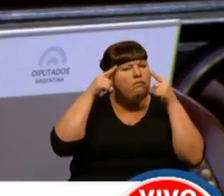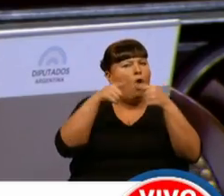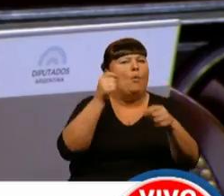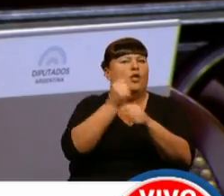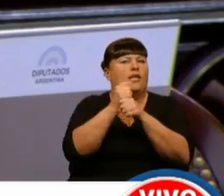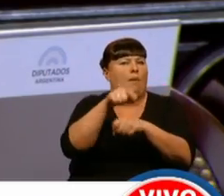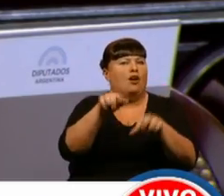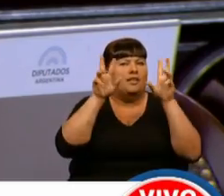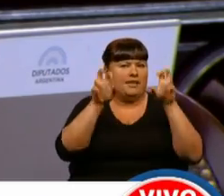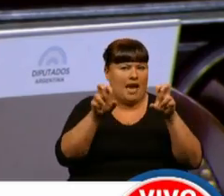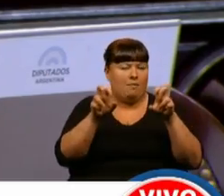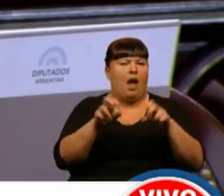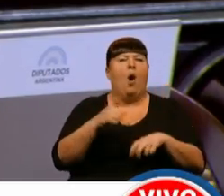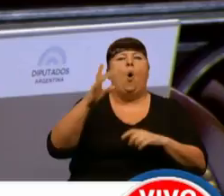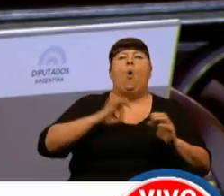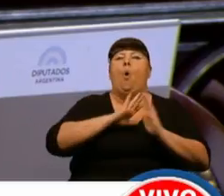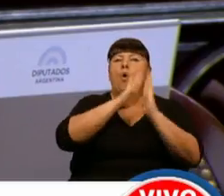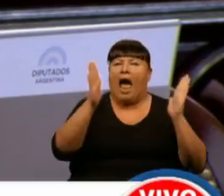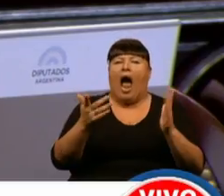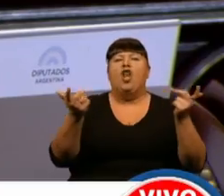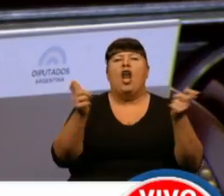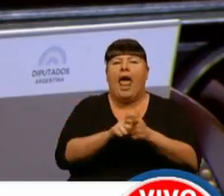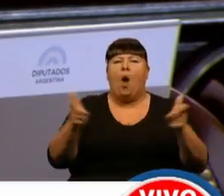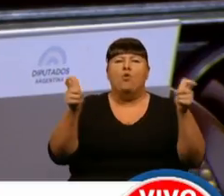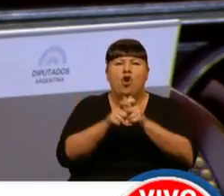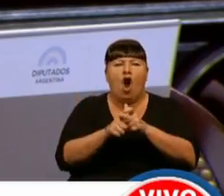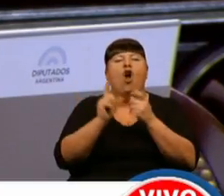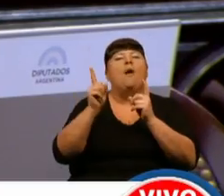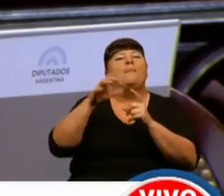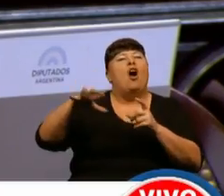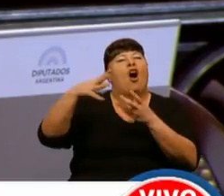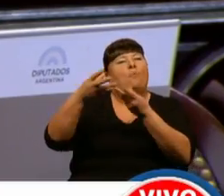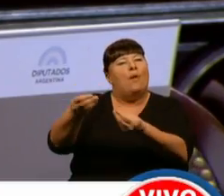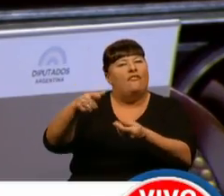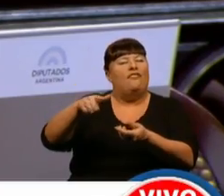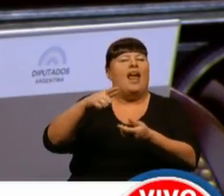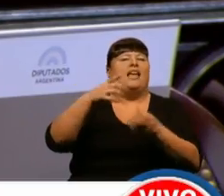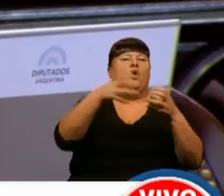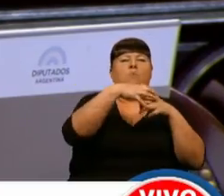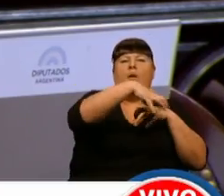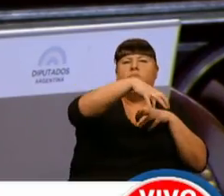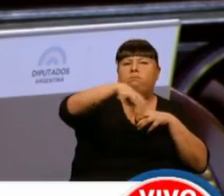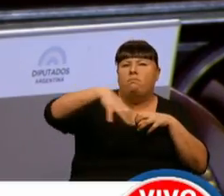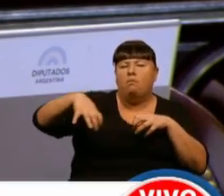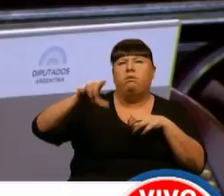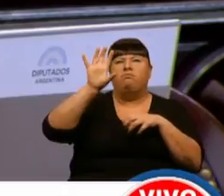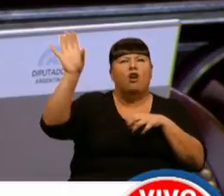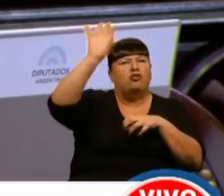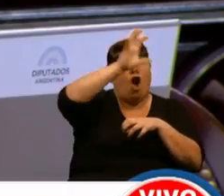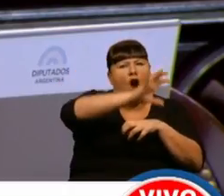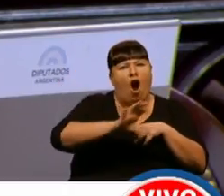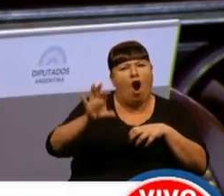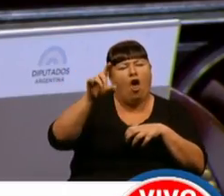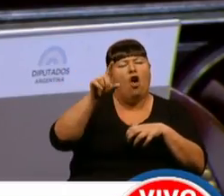trabajo esto estuvimos un año reuniéndonos con las defensorías del pueblo con las multisectoriales de diferentes regiones